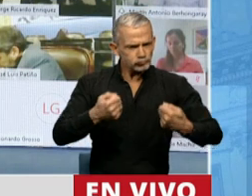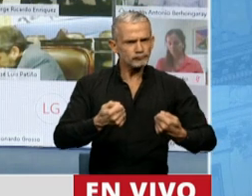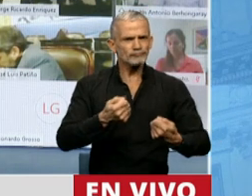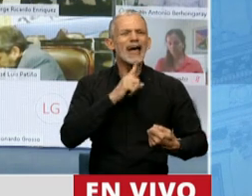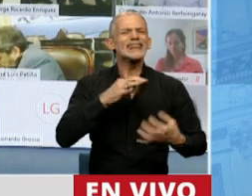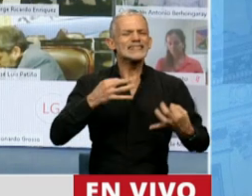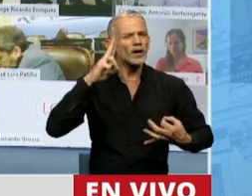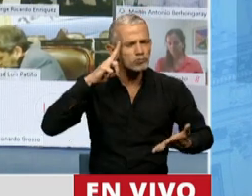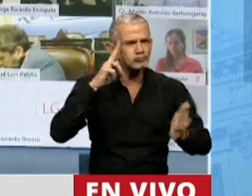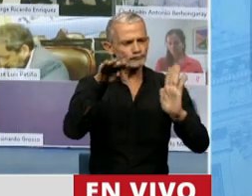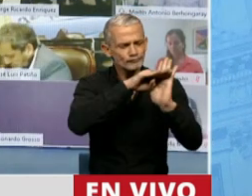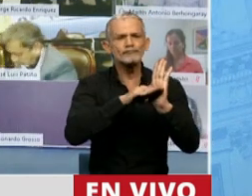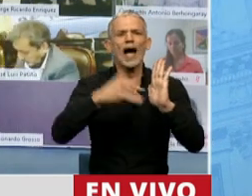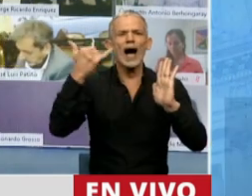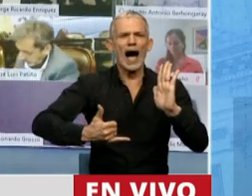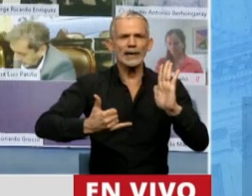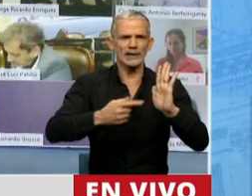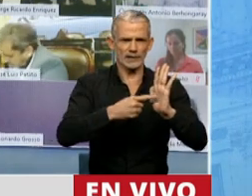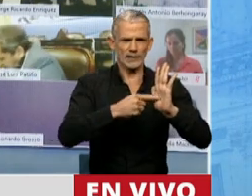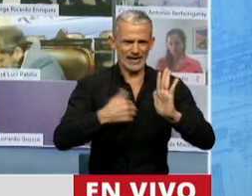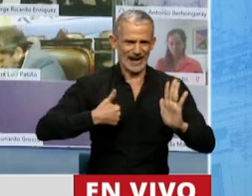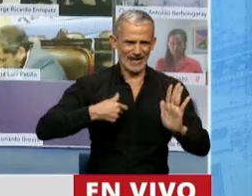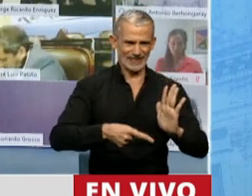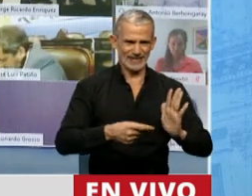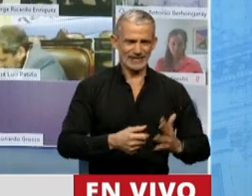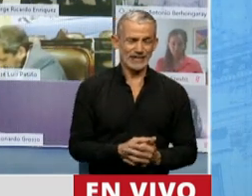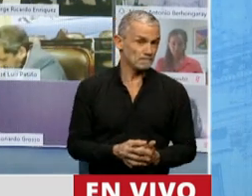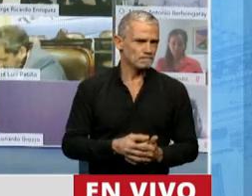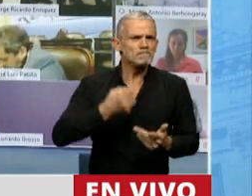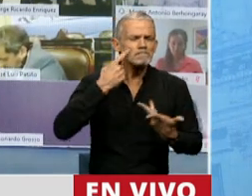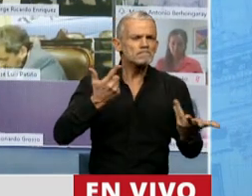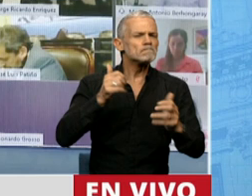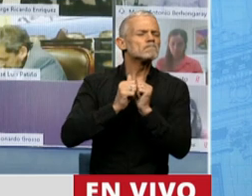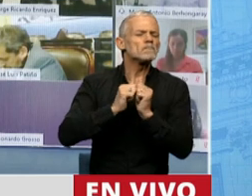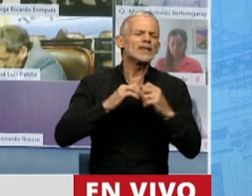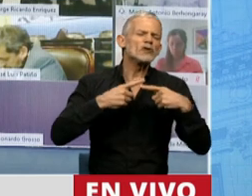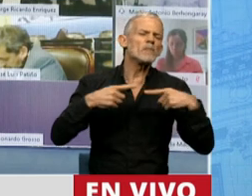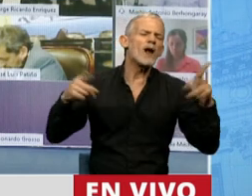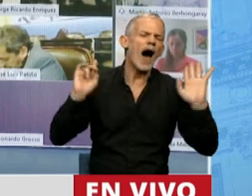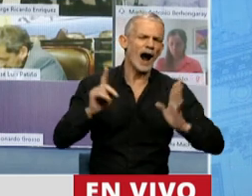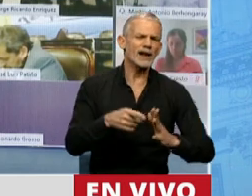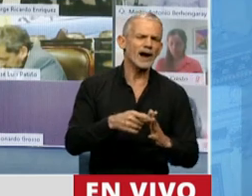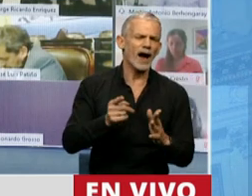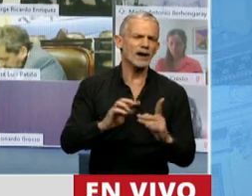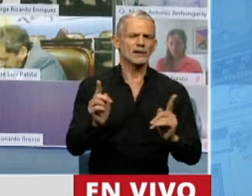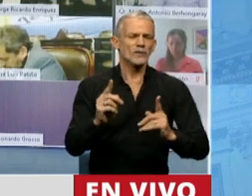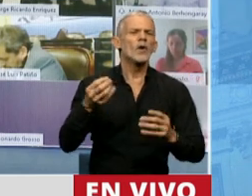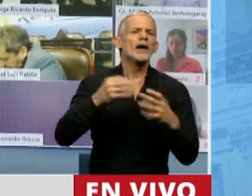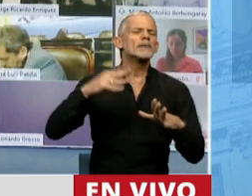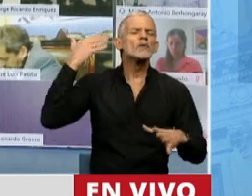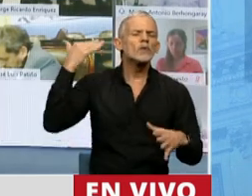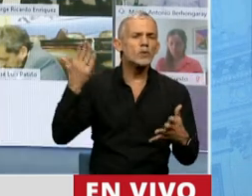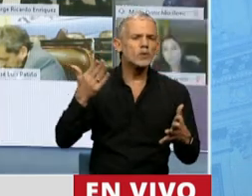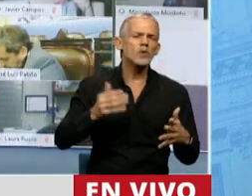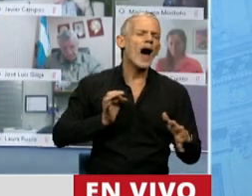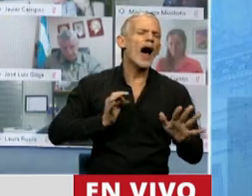serio Todos los Marcos normativos que ya tiene nuestro país Miren la historia es larga es una historia que que comienza cuanto